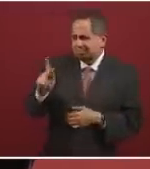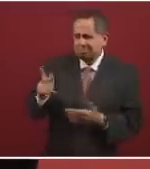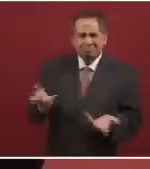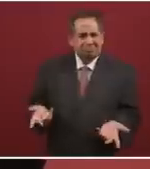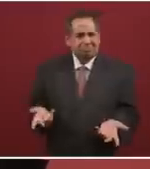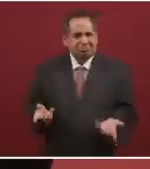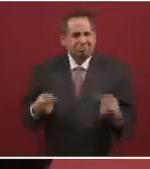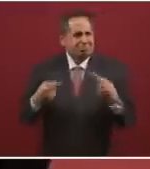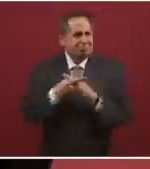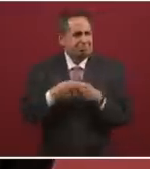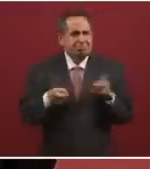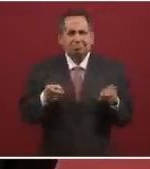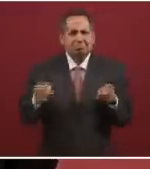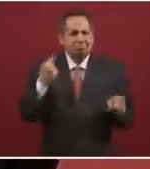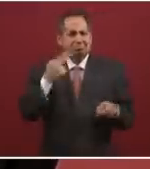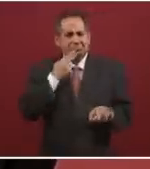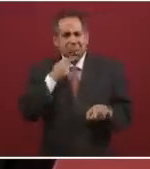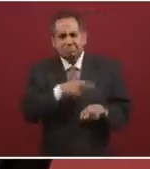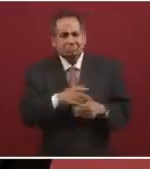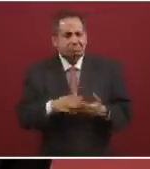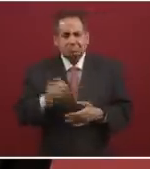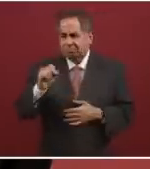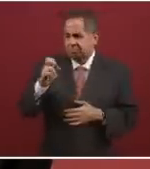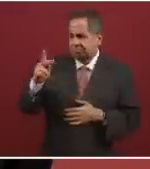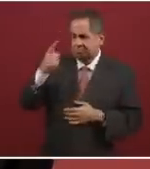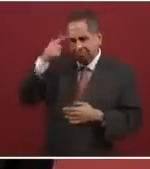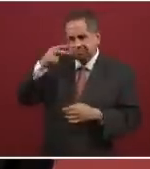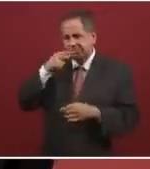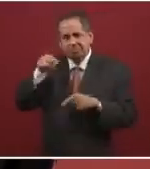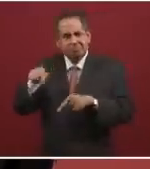¿Cuál es la función de la Secretaría de Educación Pública?